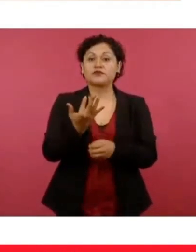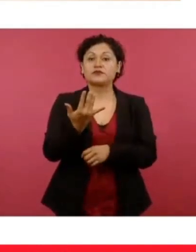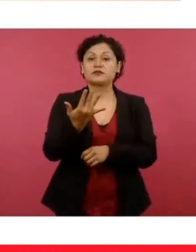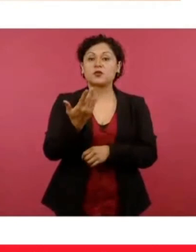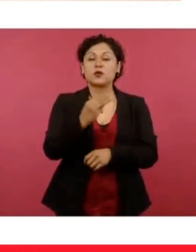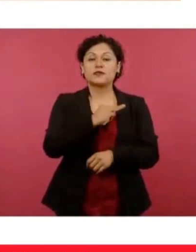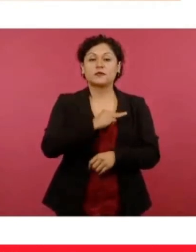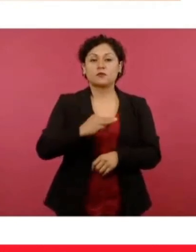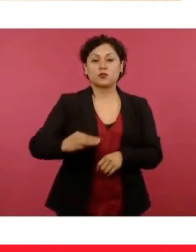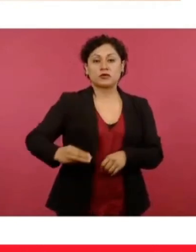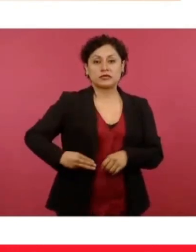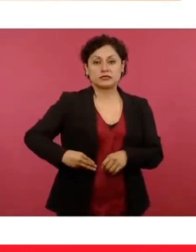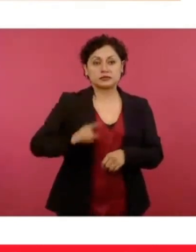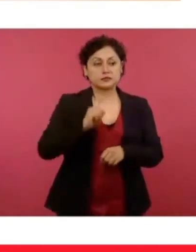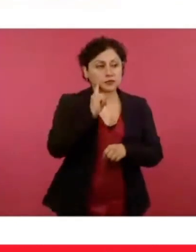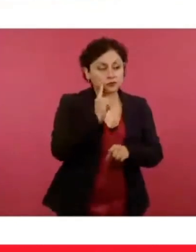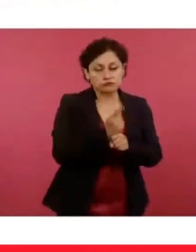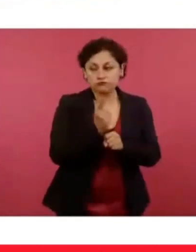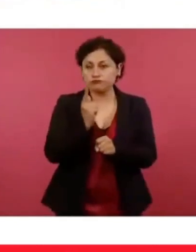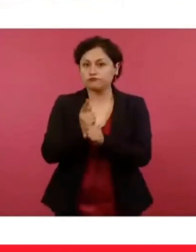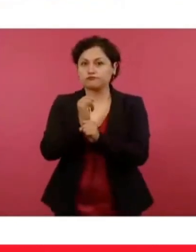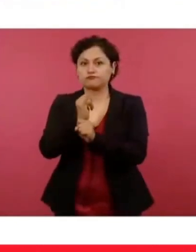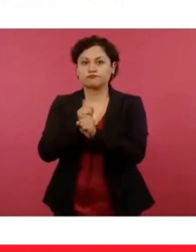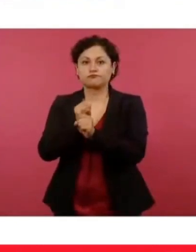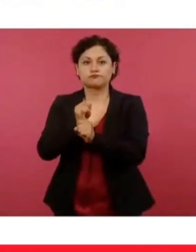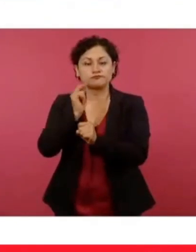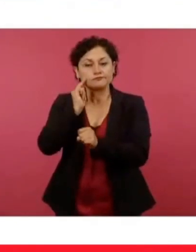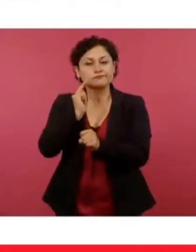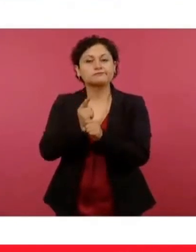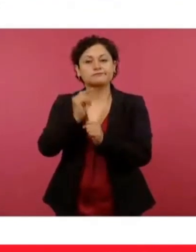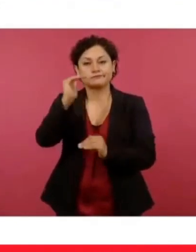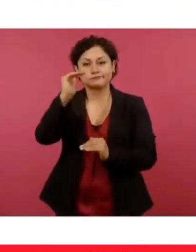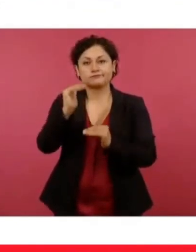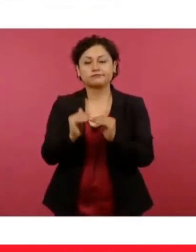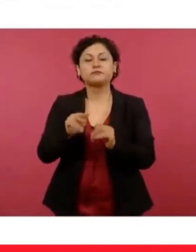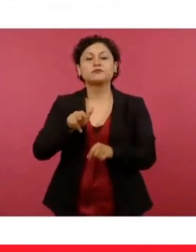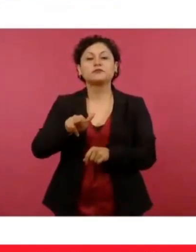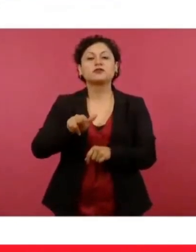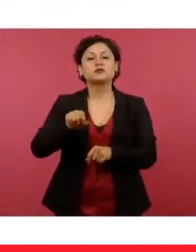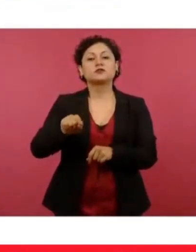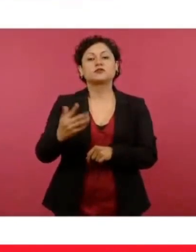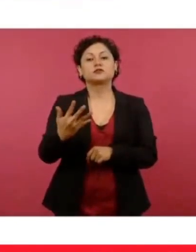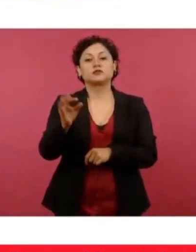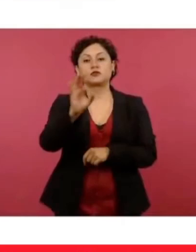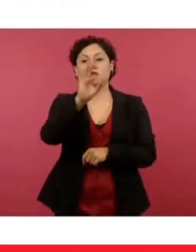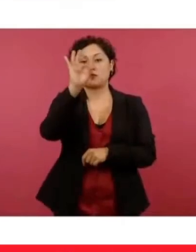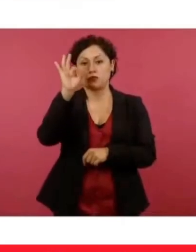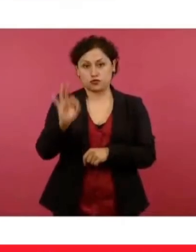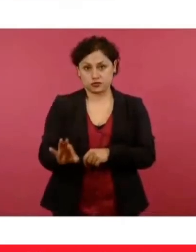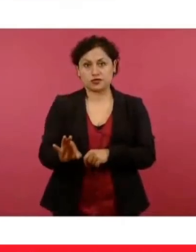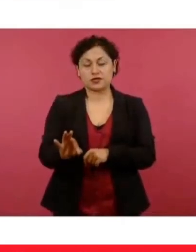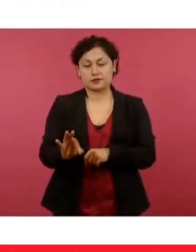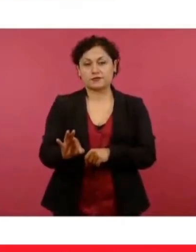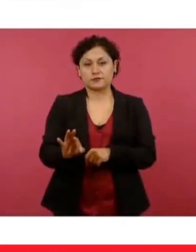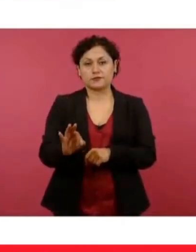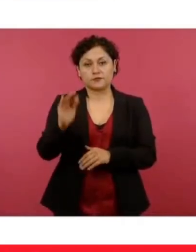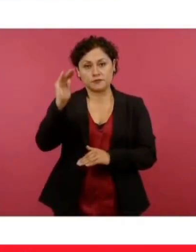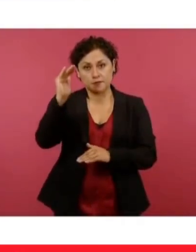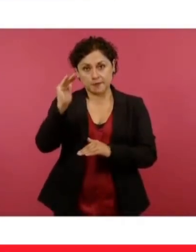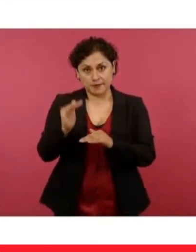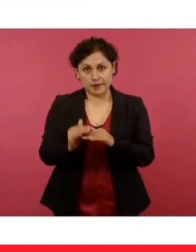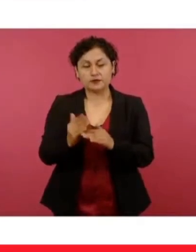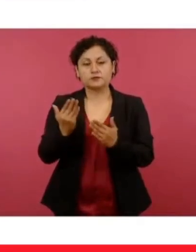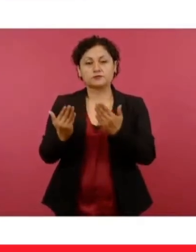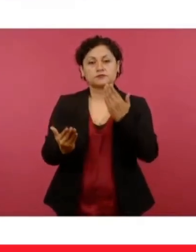prioritarios en los que Vimos una disminución de 18.5 por con respecto a diciembre de